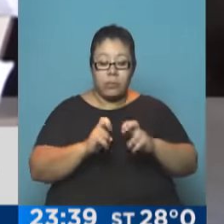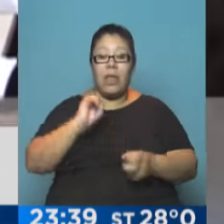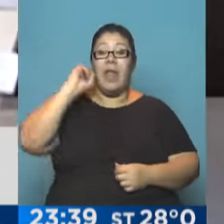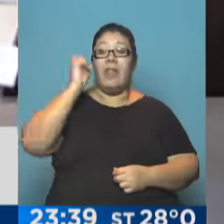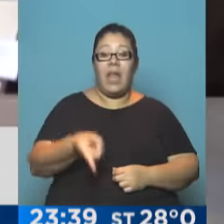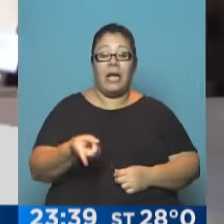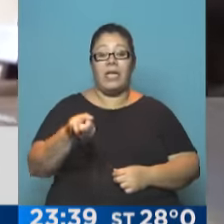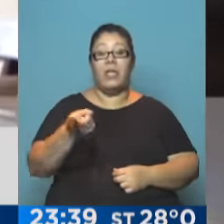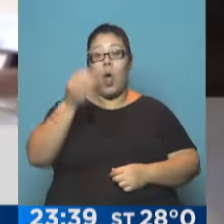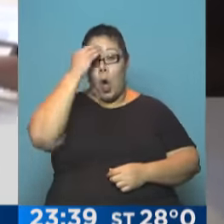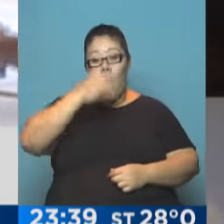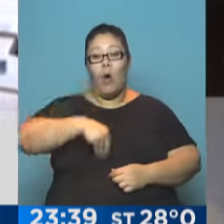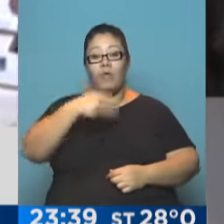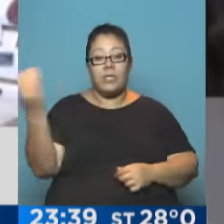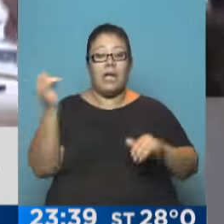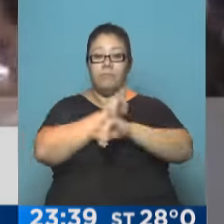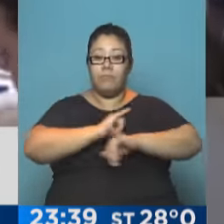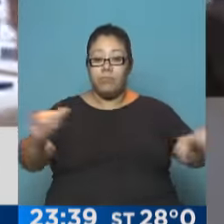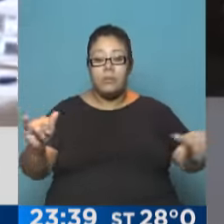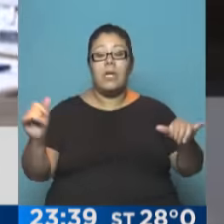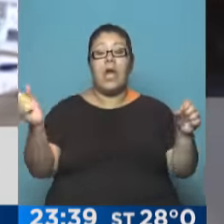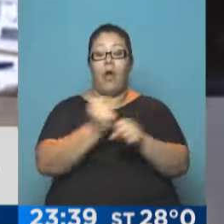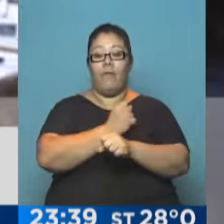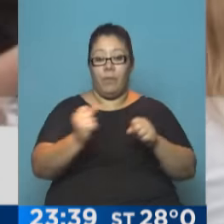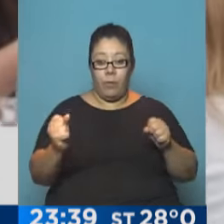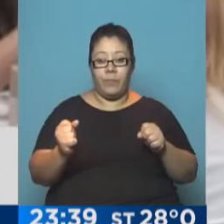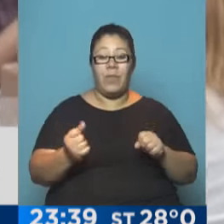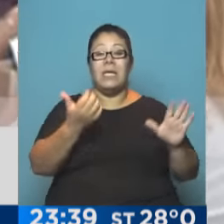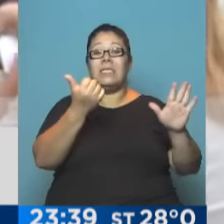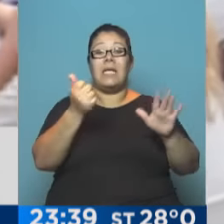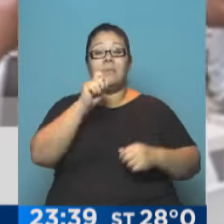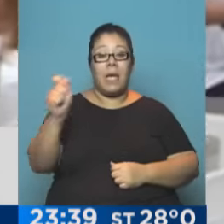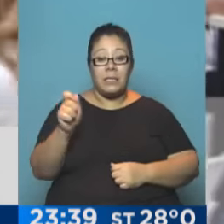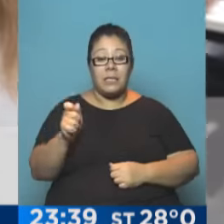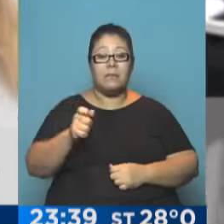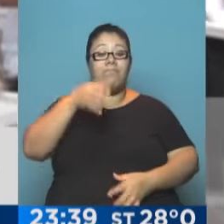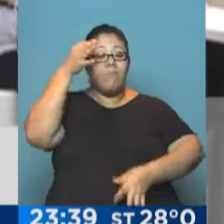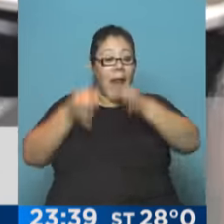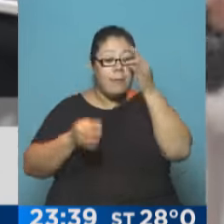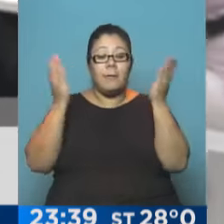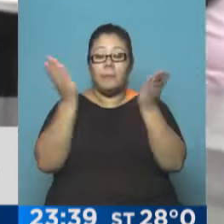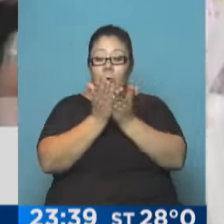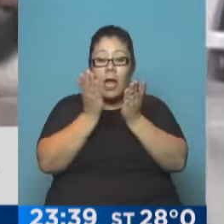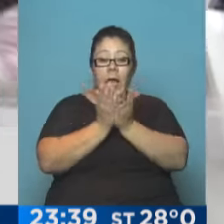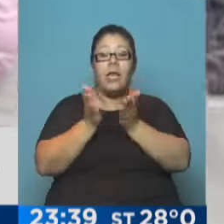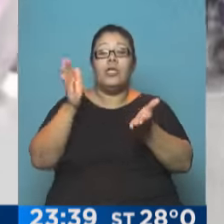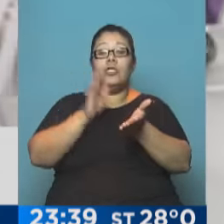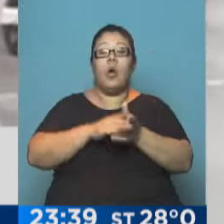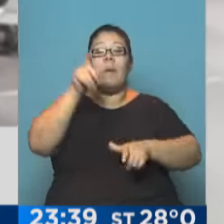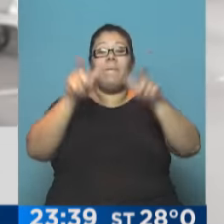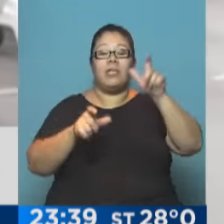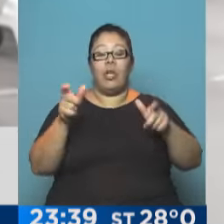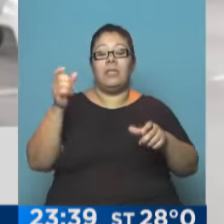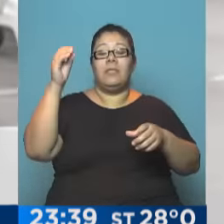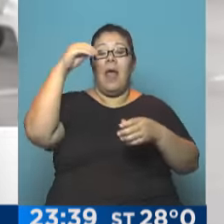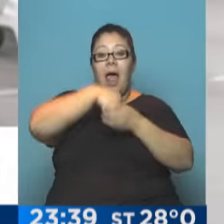en el Boletín Oficial, confirmó que en un lapso no mayor a 6 meses analizarán todas las incorporaciones del personal estatal en